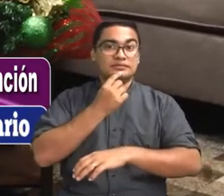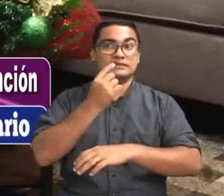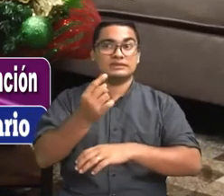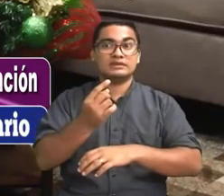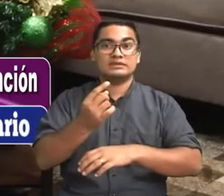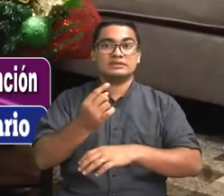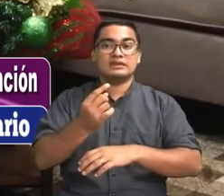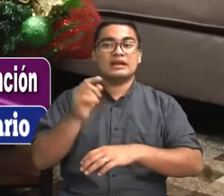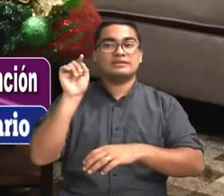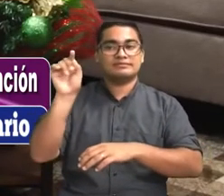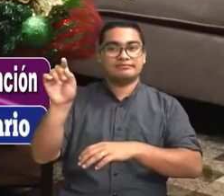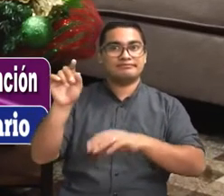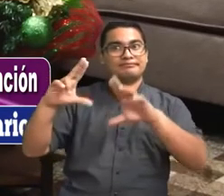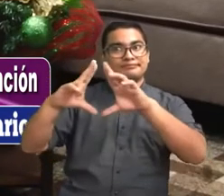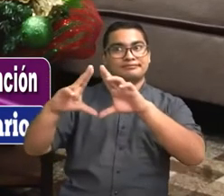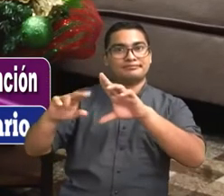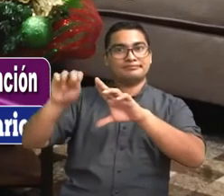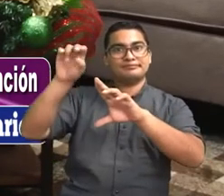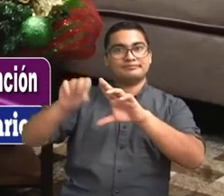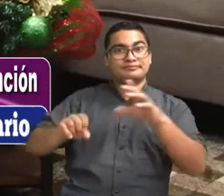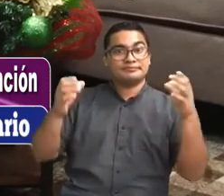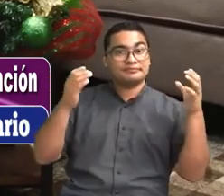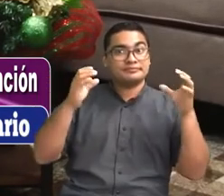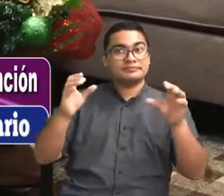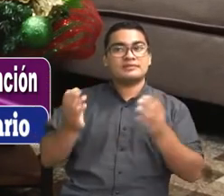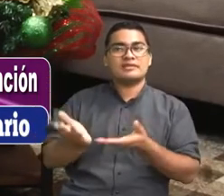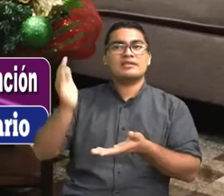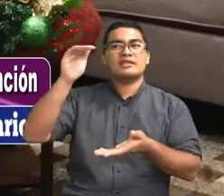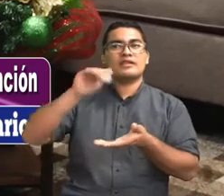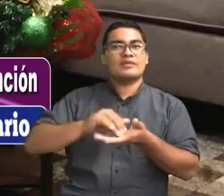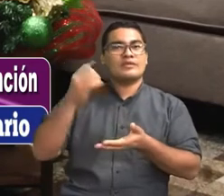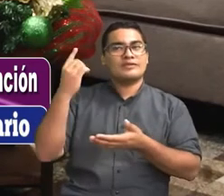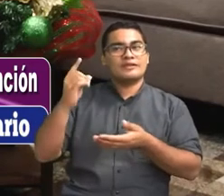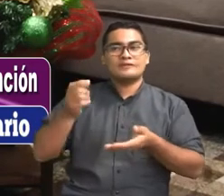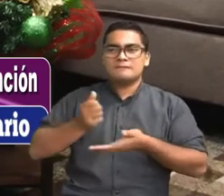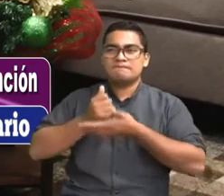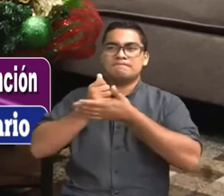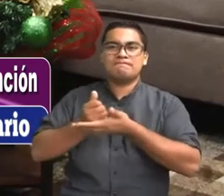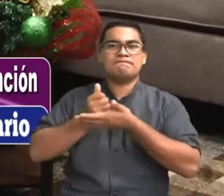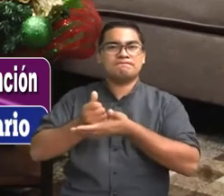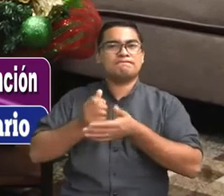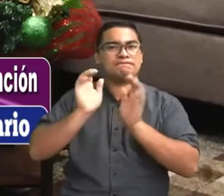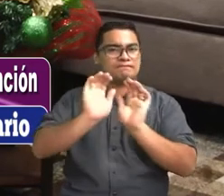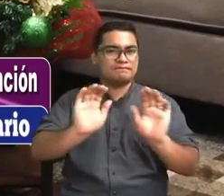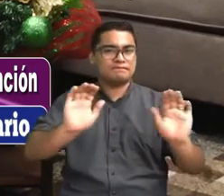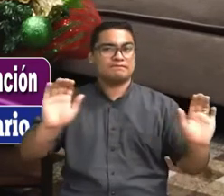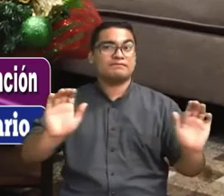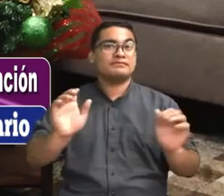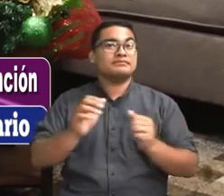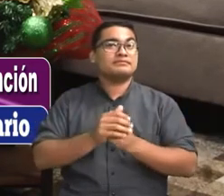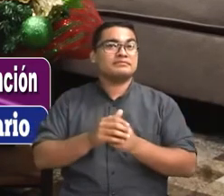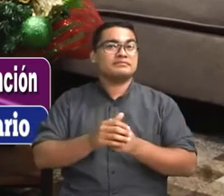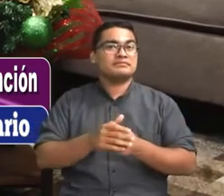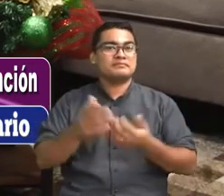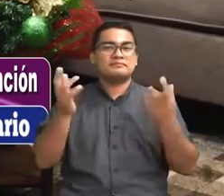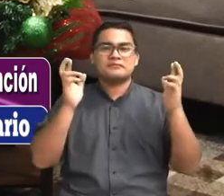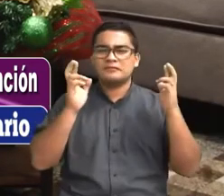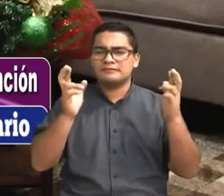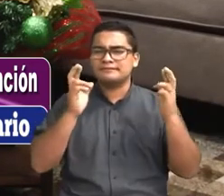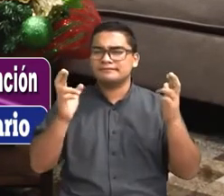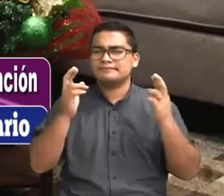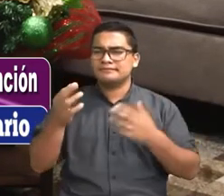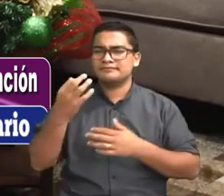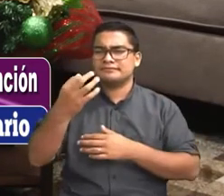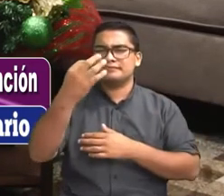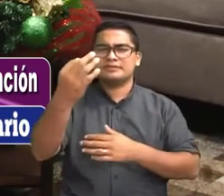han restituido prácticamente casi todos los derechos de los niños y de las niñas, y que esos son los retos que tenemos, pues